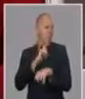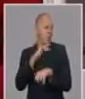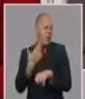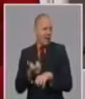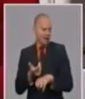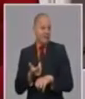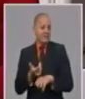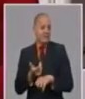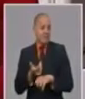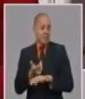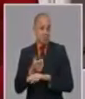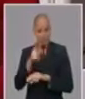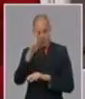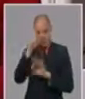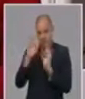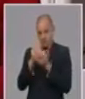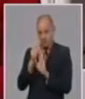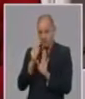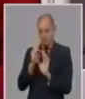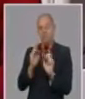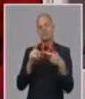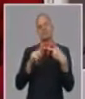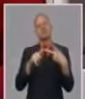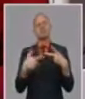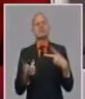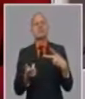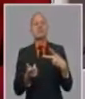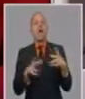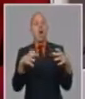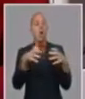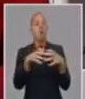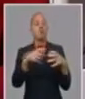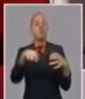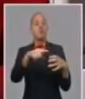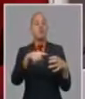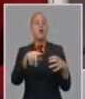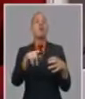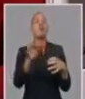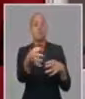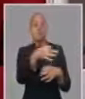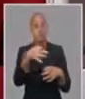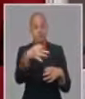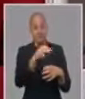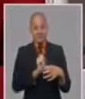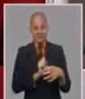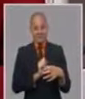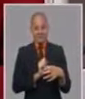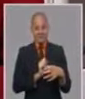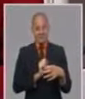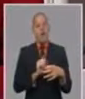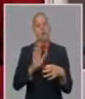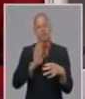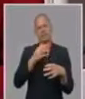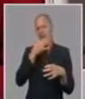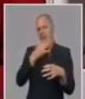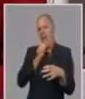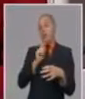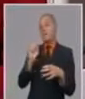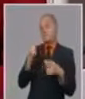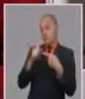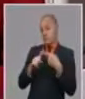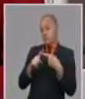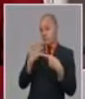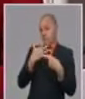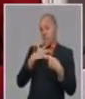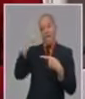una comisión municipal. A esa comisión municipal, claro, cuando yo digo médico y enfermera, ya expliqué ahorita que ahí está el grupo también básico, donde también interviene el